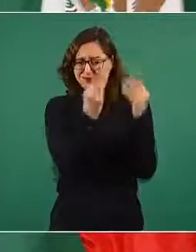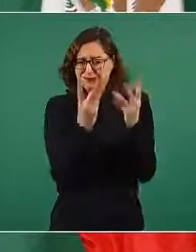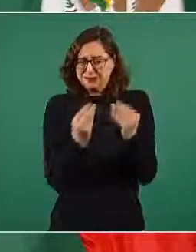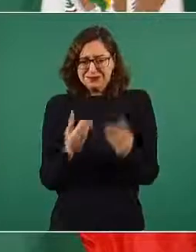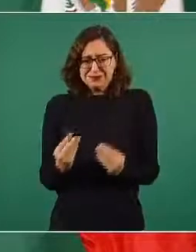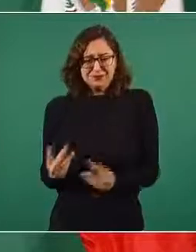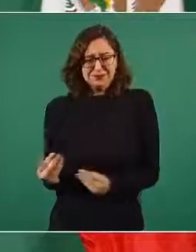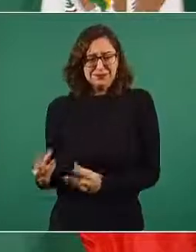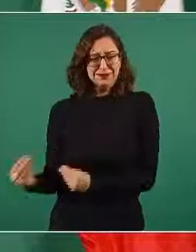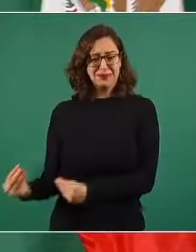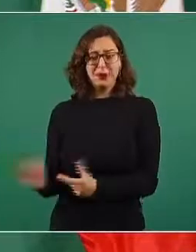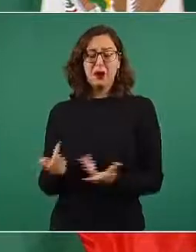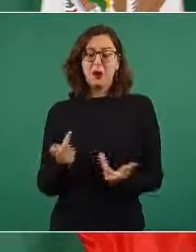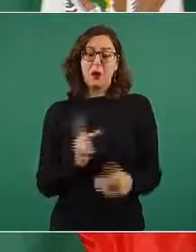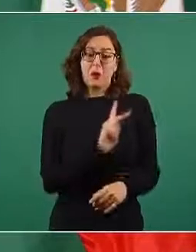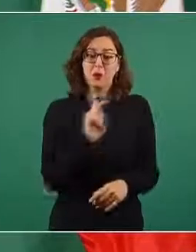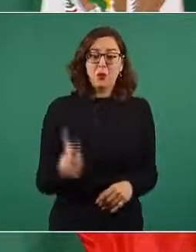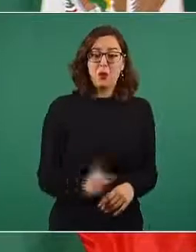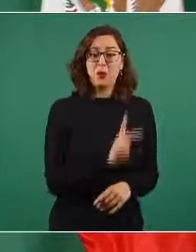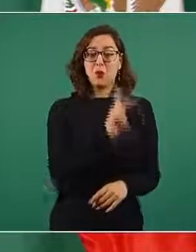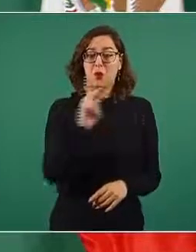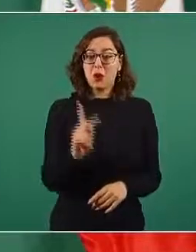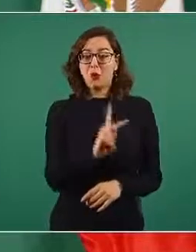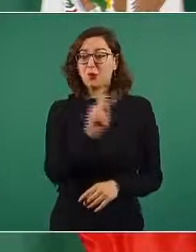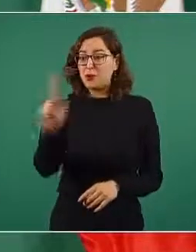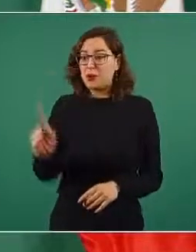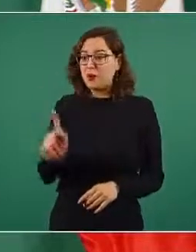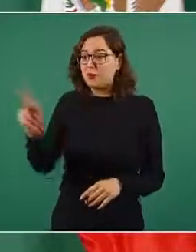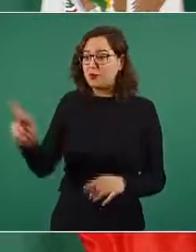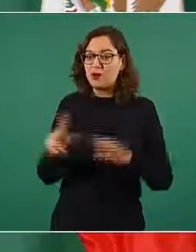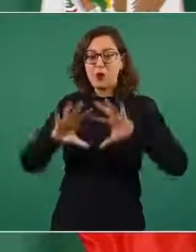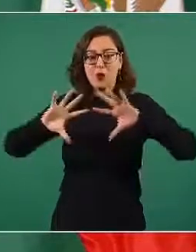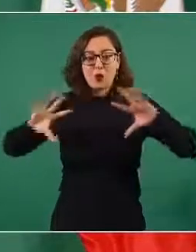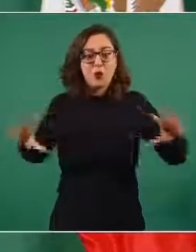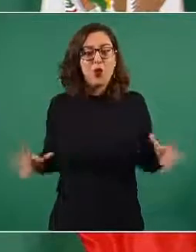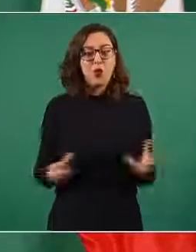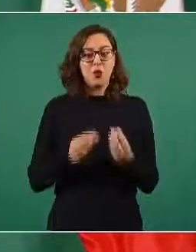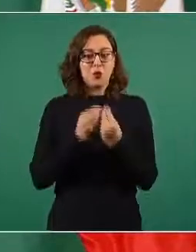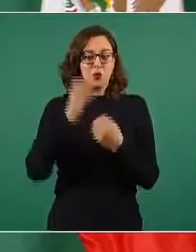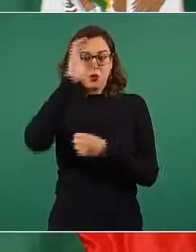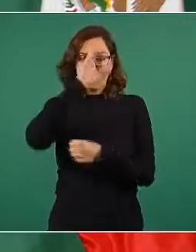cada pueblo, somos muchos Méxicos, todos con cultura.